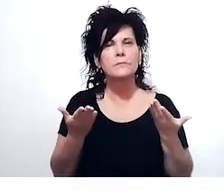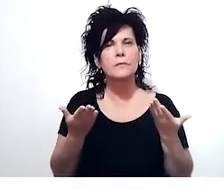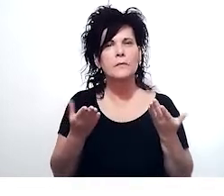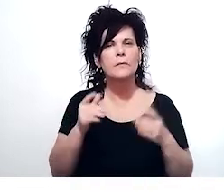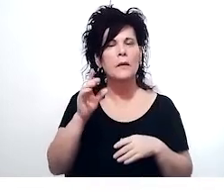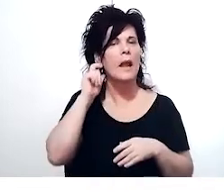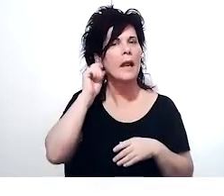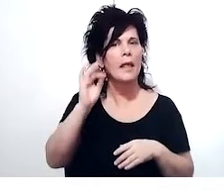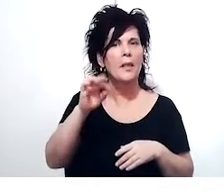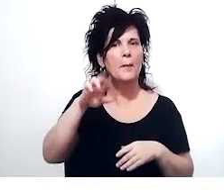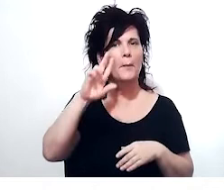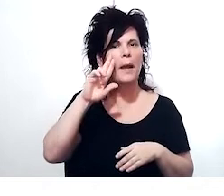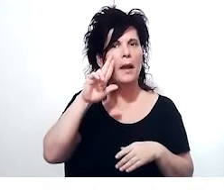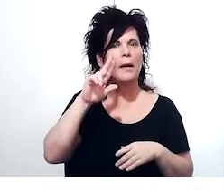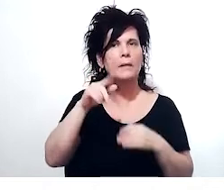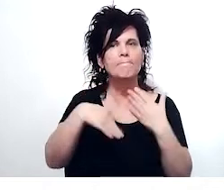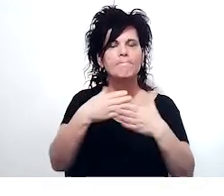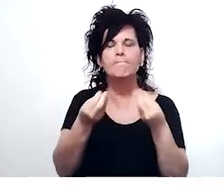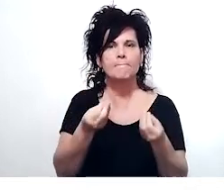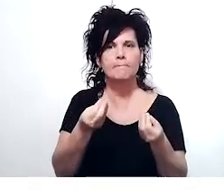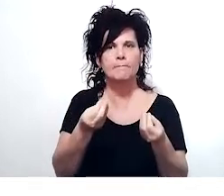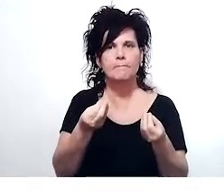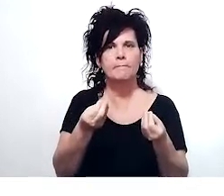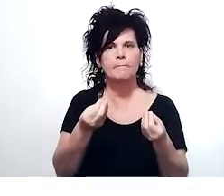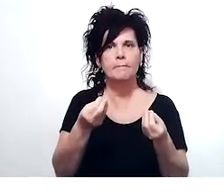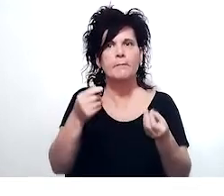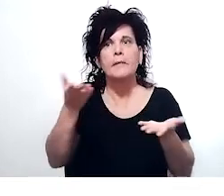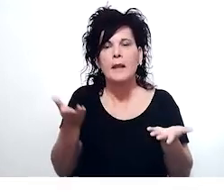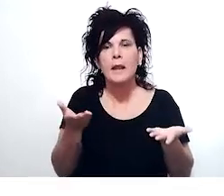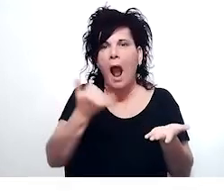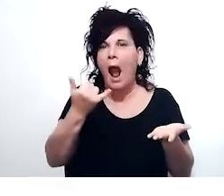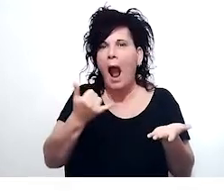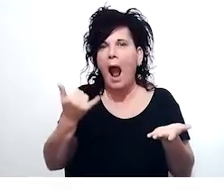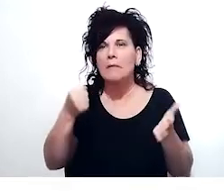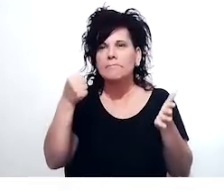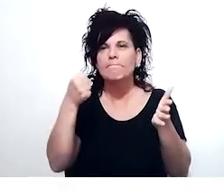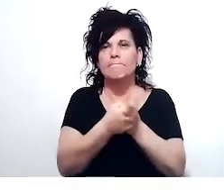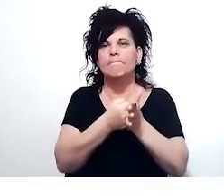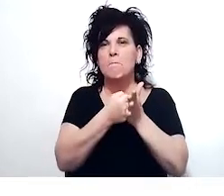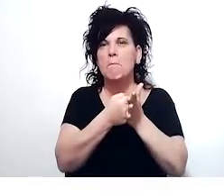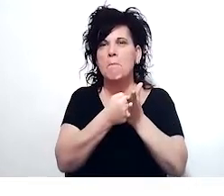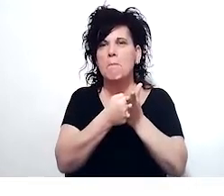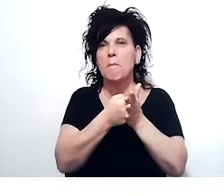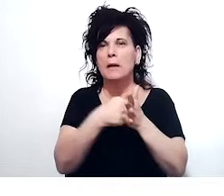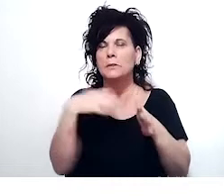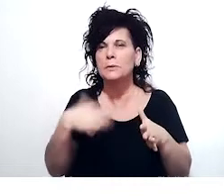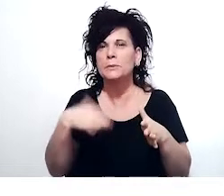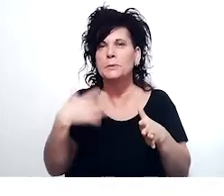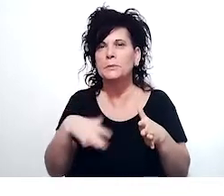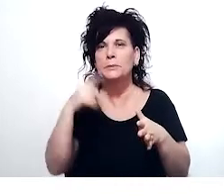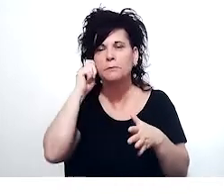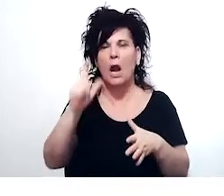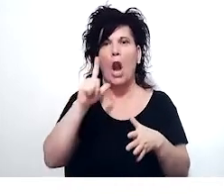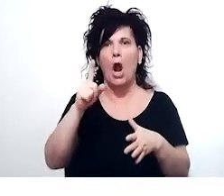¿Qué pasa con el GDPR? Como les dije recién, increíblemente ha hecho un impacto muy grande y